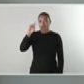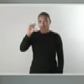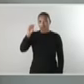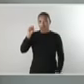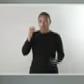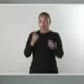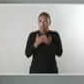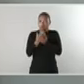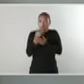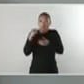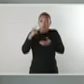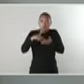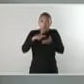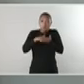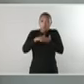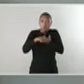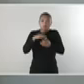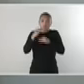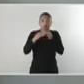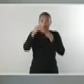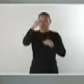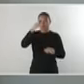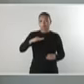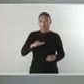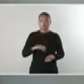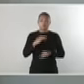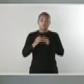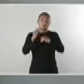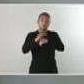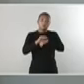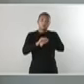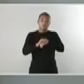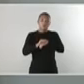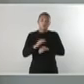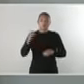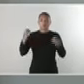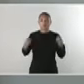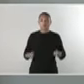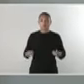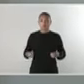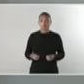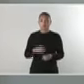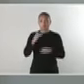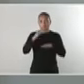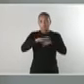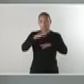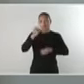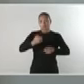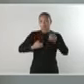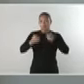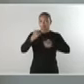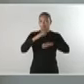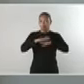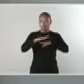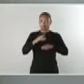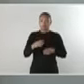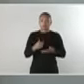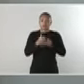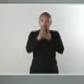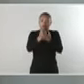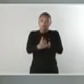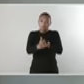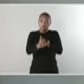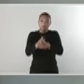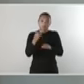del noreste de México a los amigos del campo les digo para que ganen más Vamos a darle valor